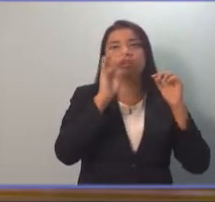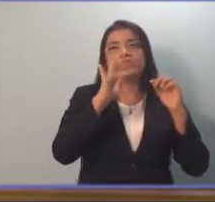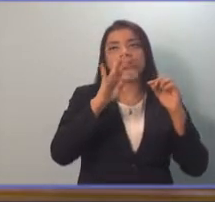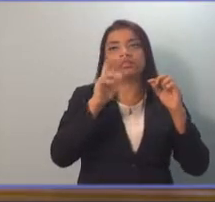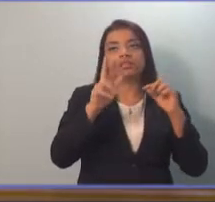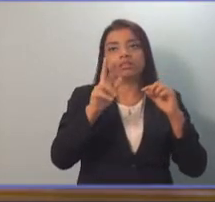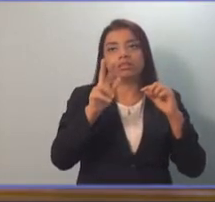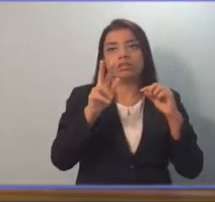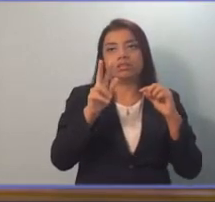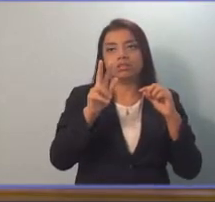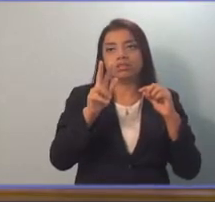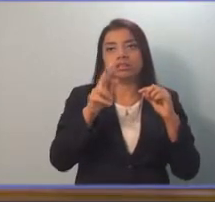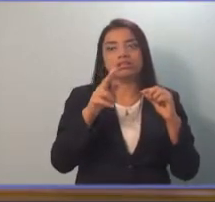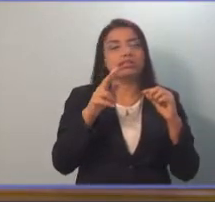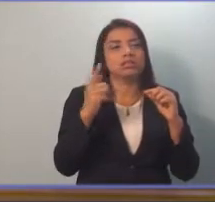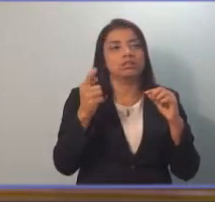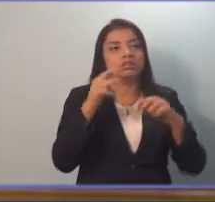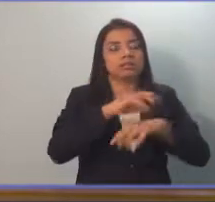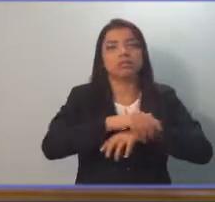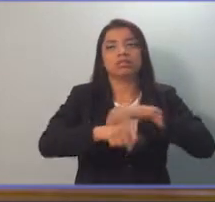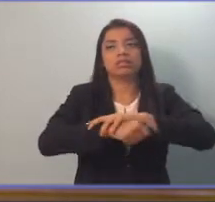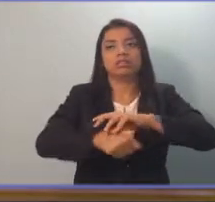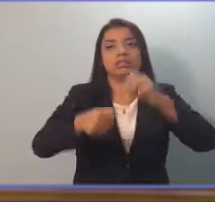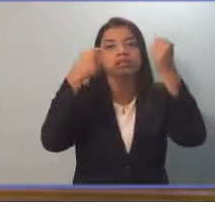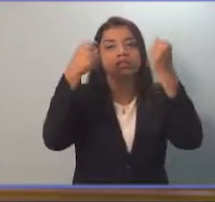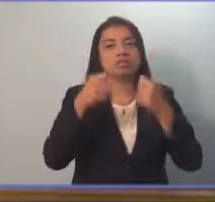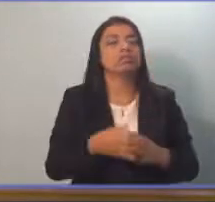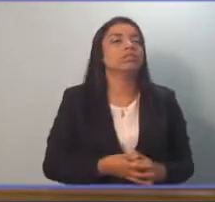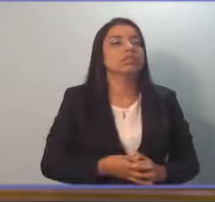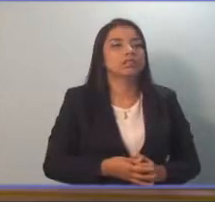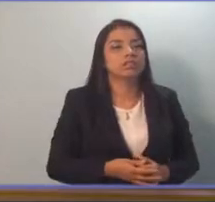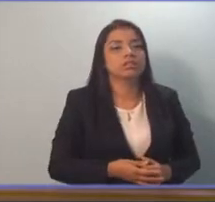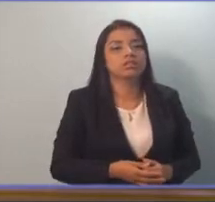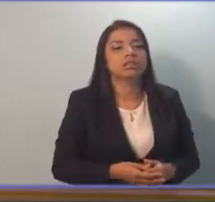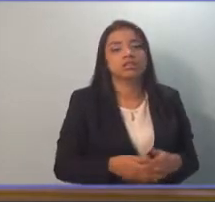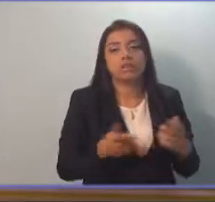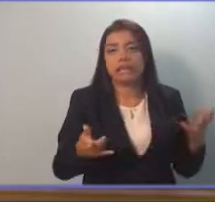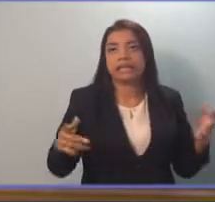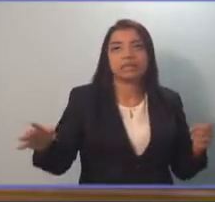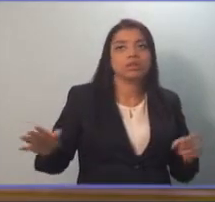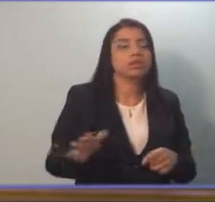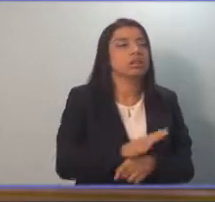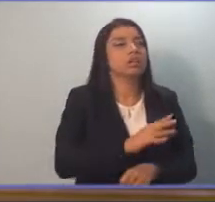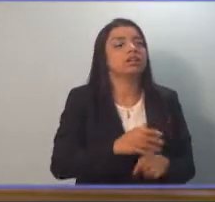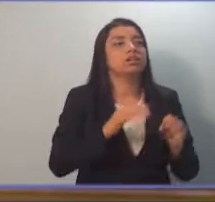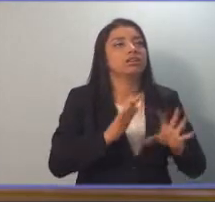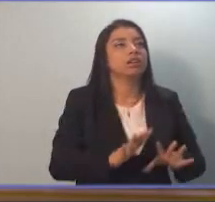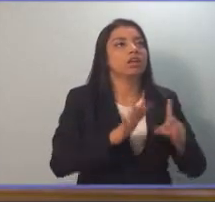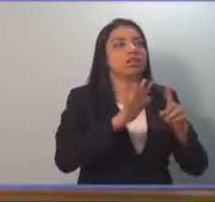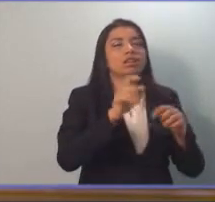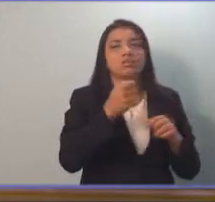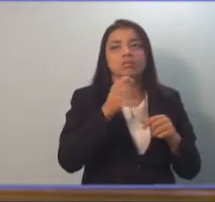10.243 detenciones. En flagrancia y en total